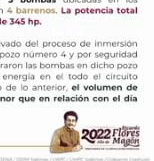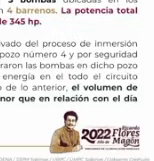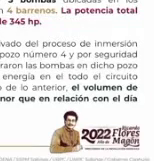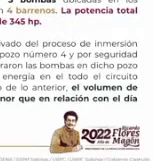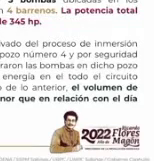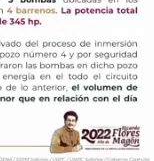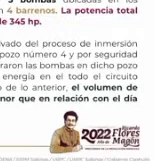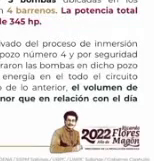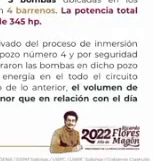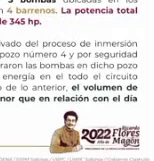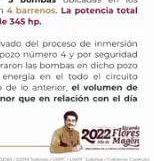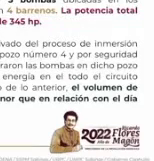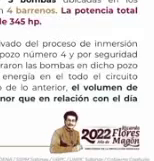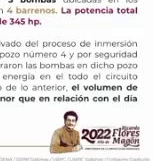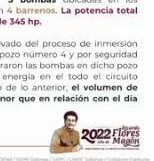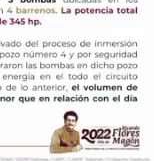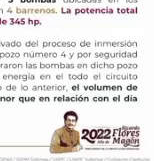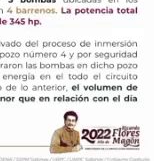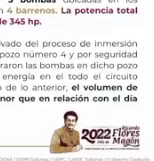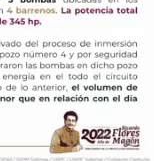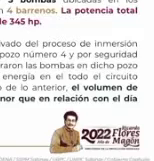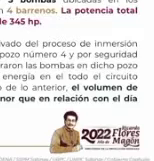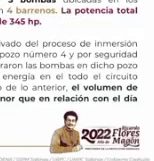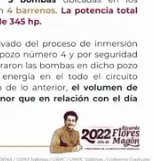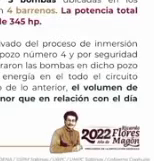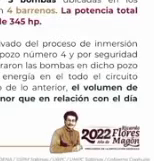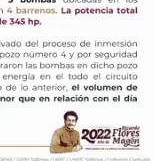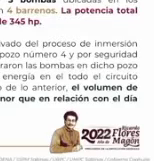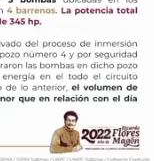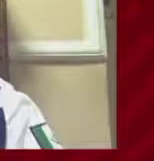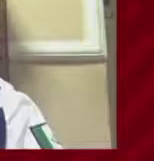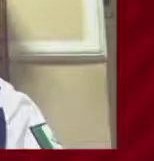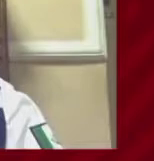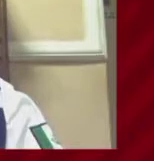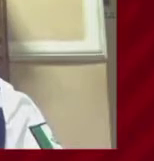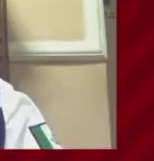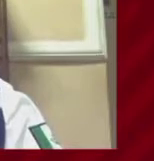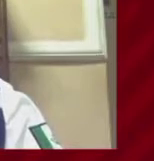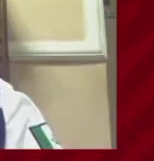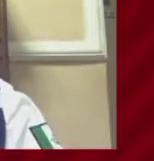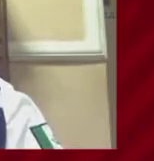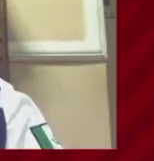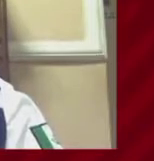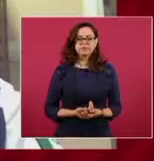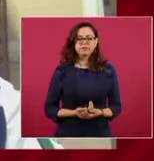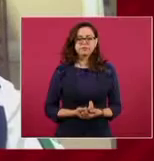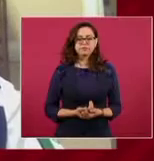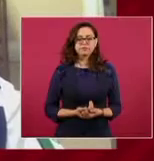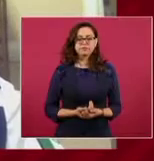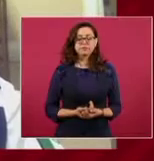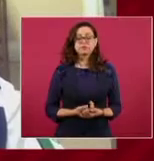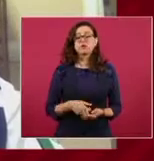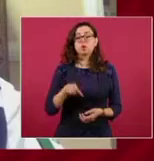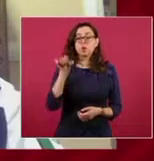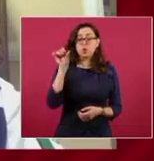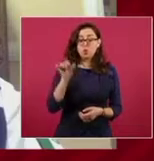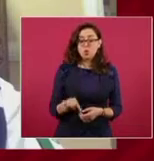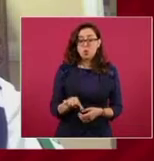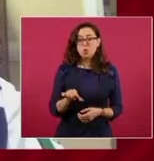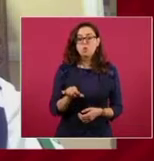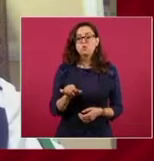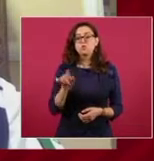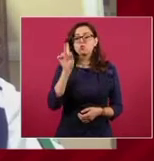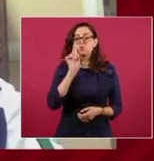más grande para poder ingresar. Vamos a ver si el día de hoy también pueden